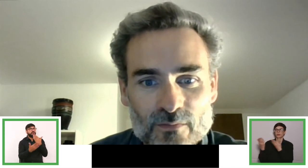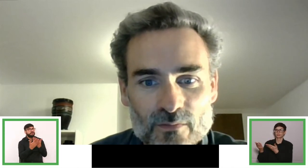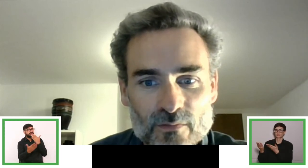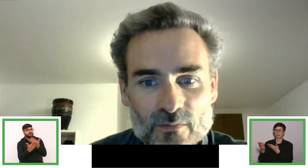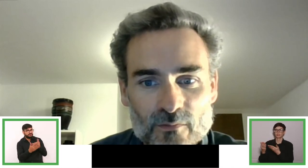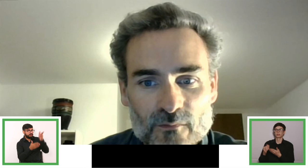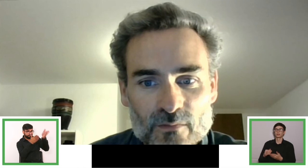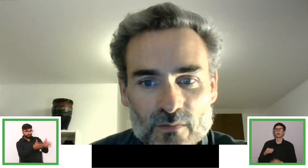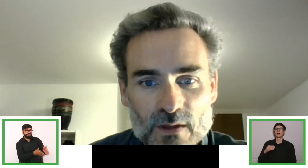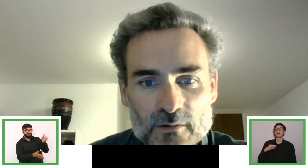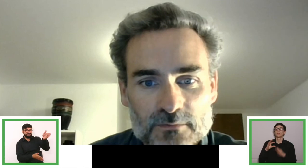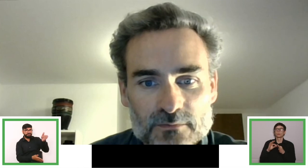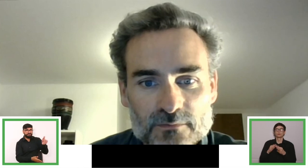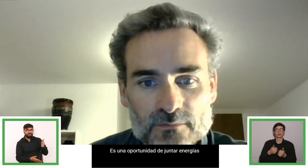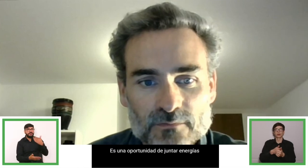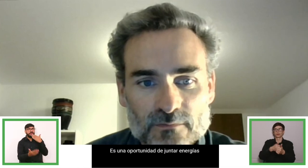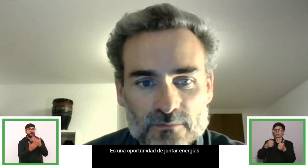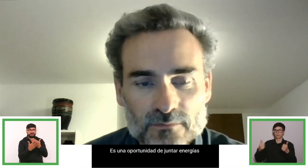Muchas gracias, Loic. Gracias a